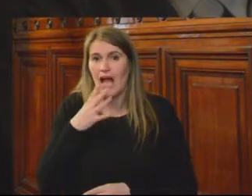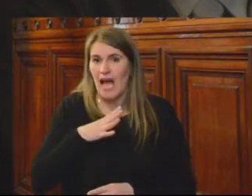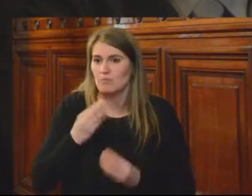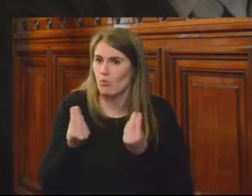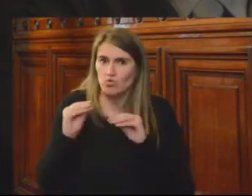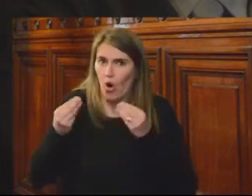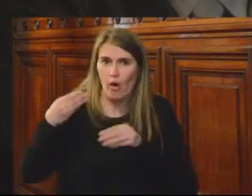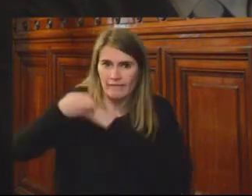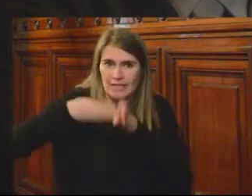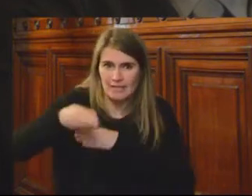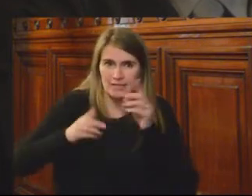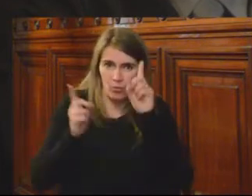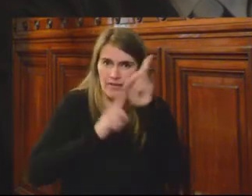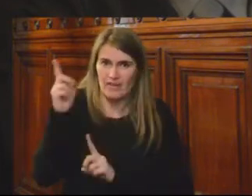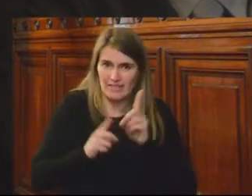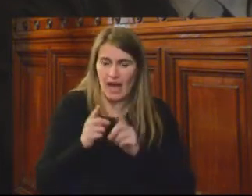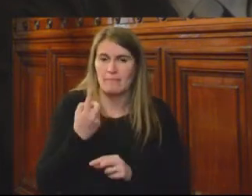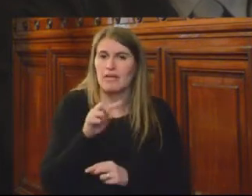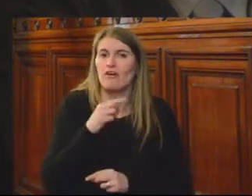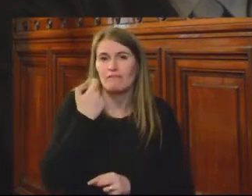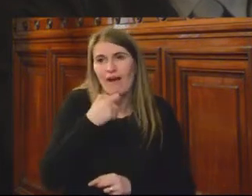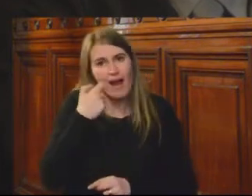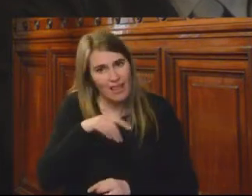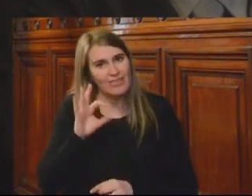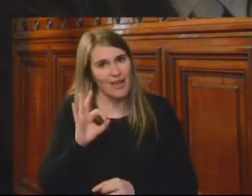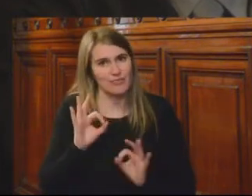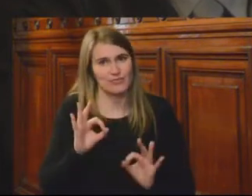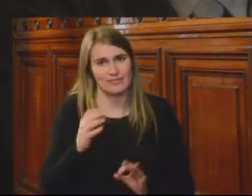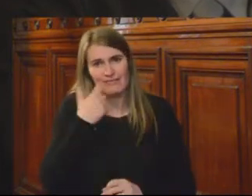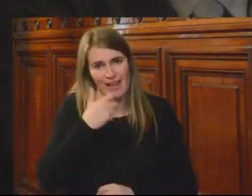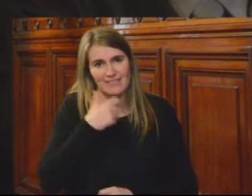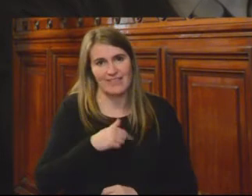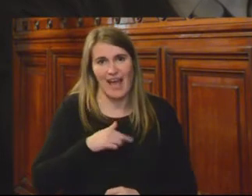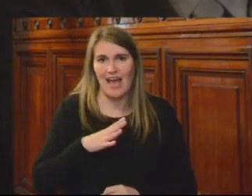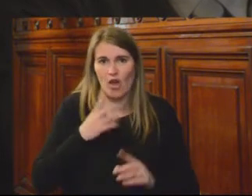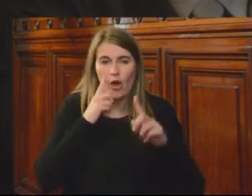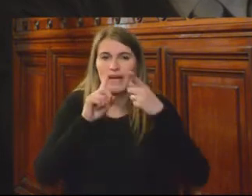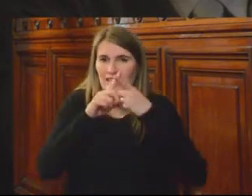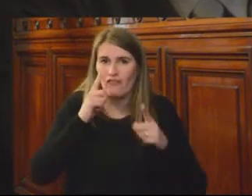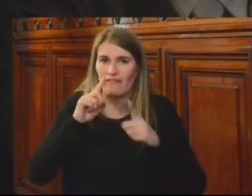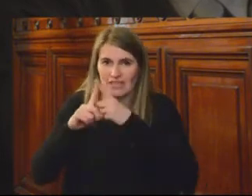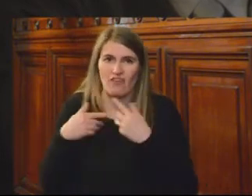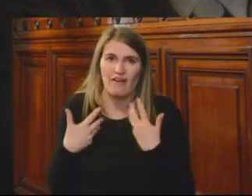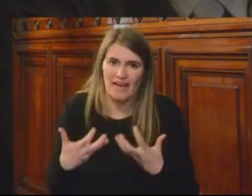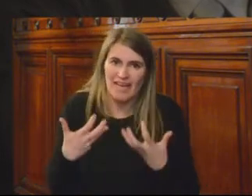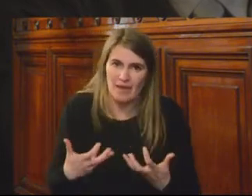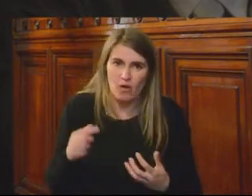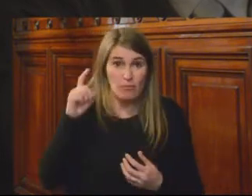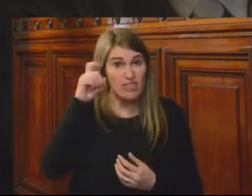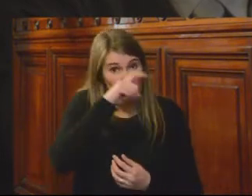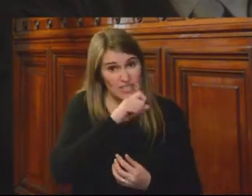significativo, pero no es suficiente para los retos que tenemos los jóvenes de cara a las actuales y difíciles condiciones económicas